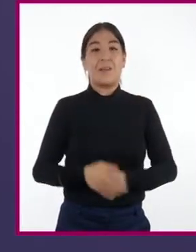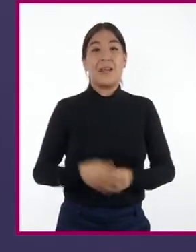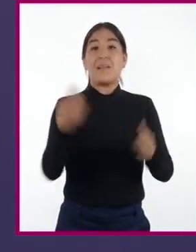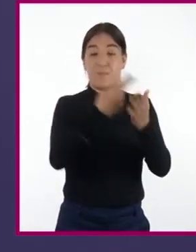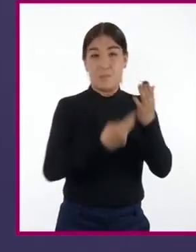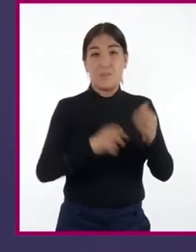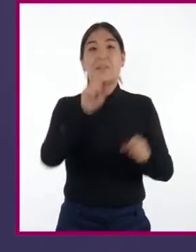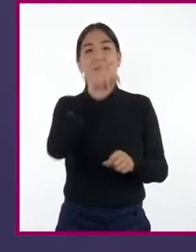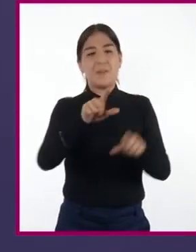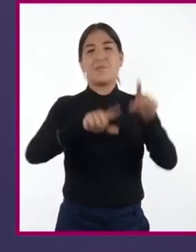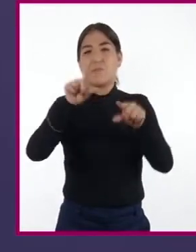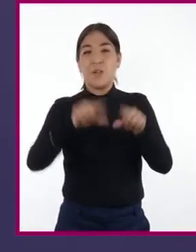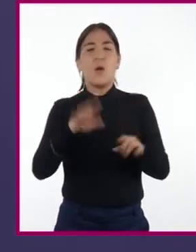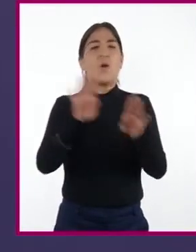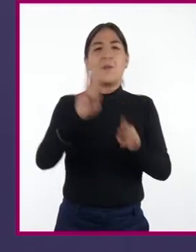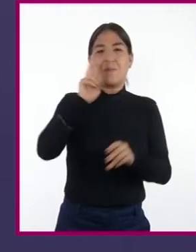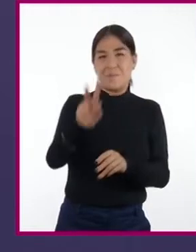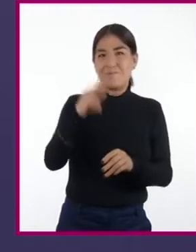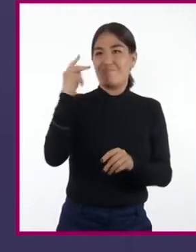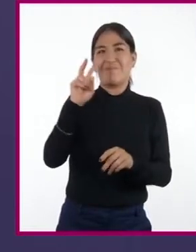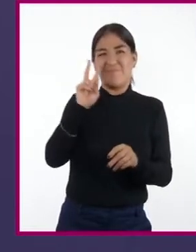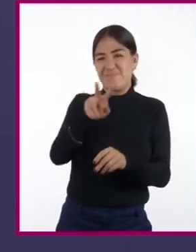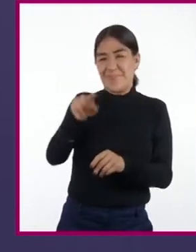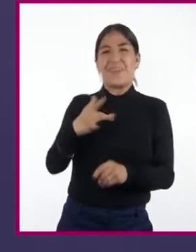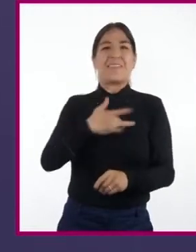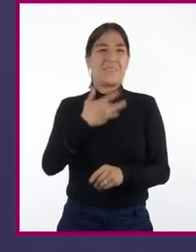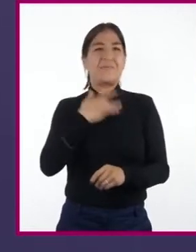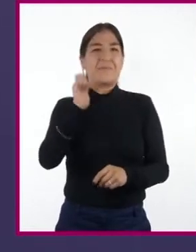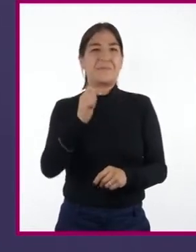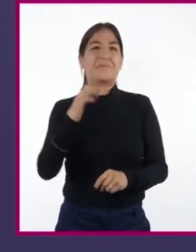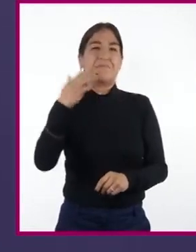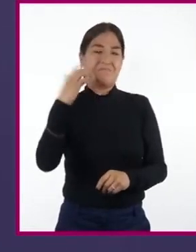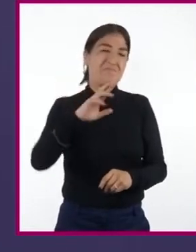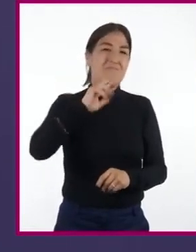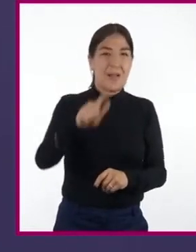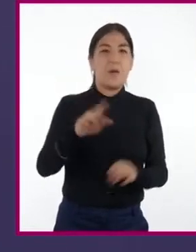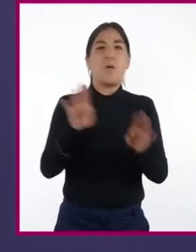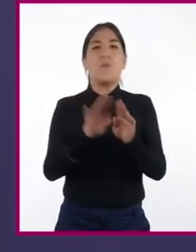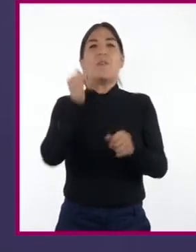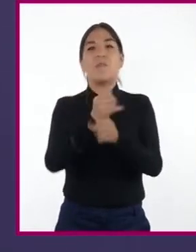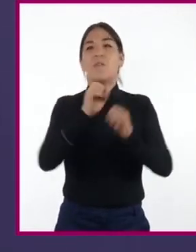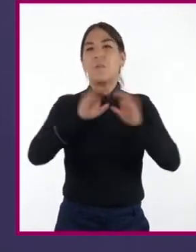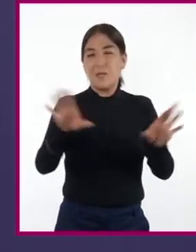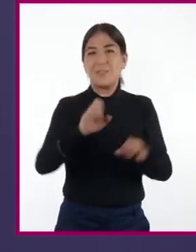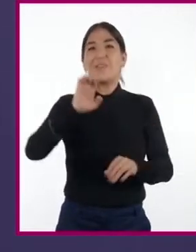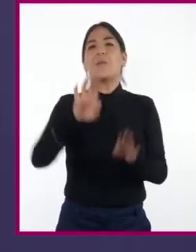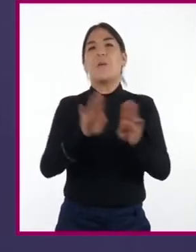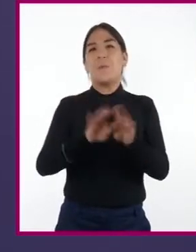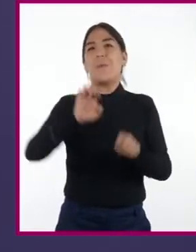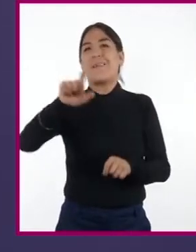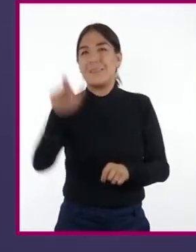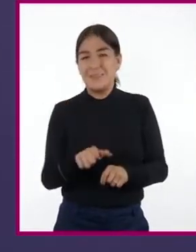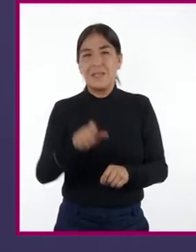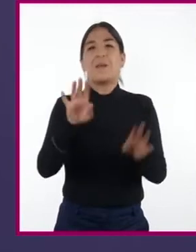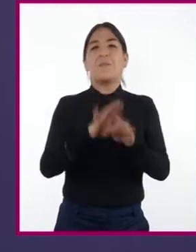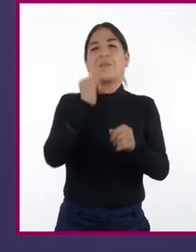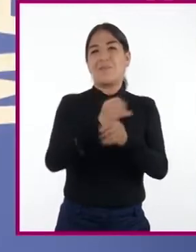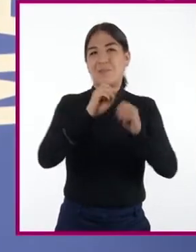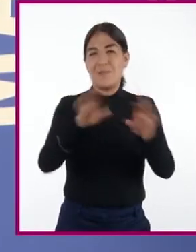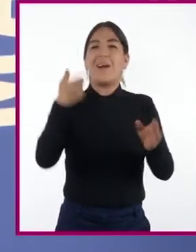los gráficos no solo son atractivas visualmente, sino que aportan información extra y contextualizan información de